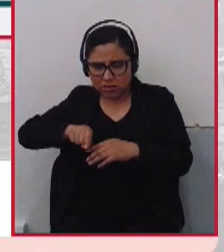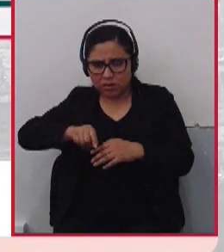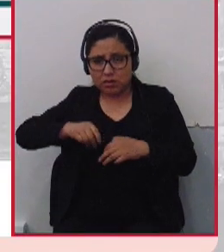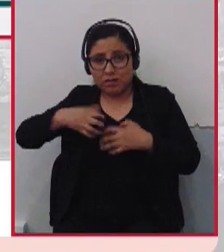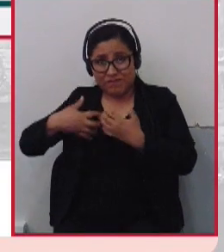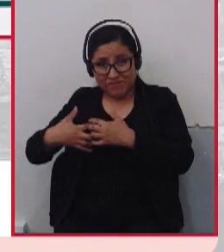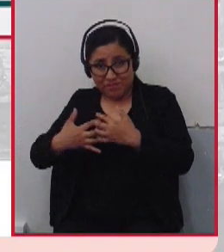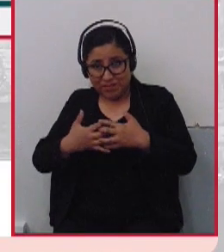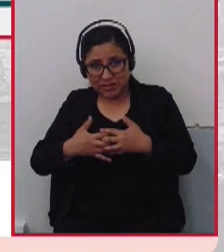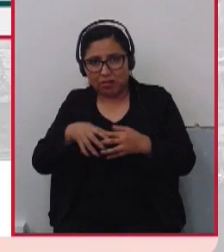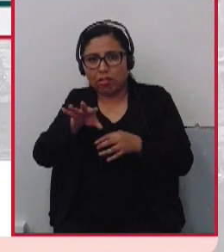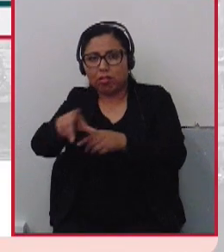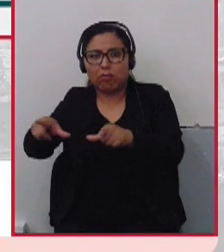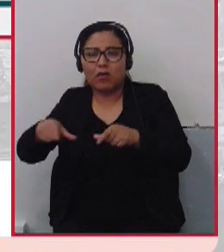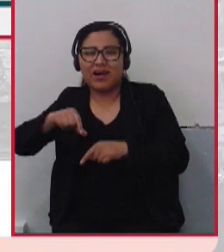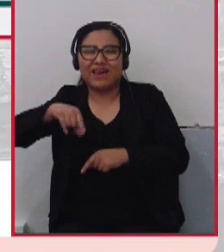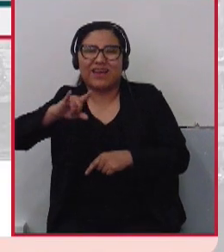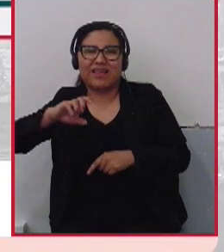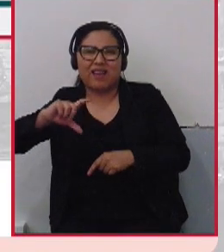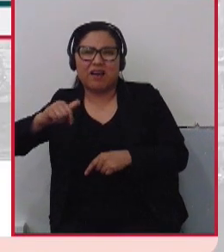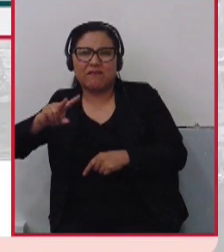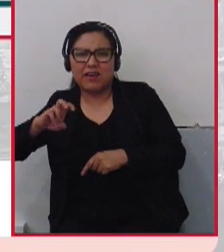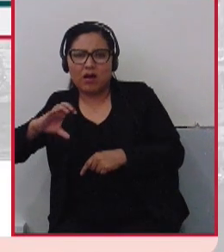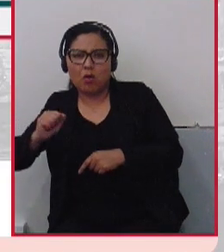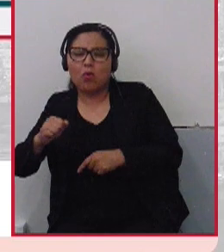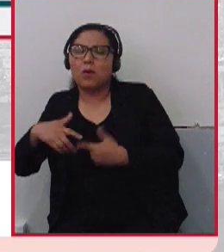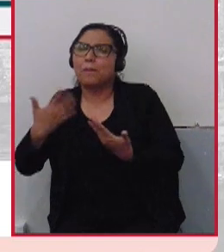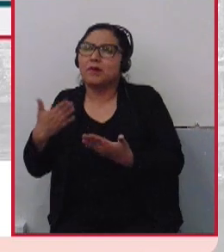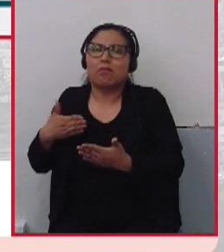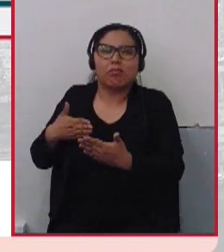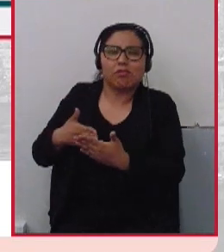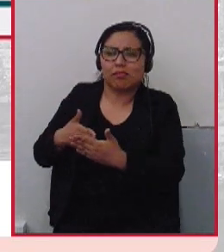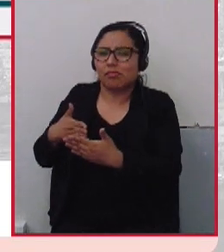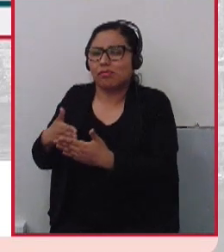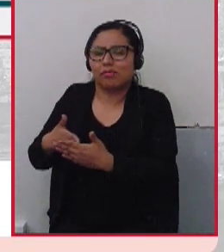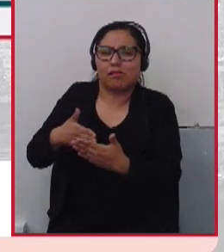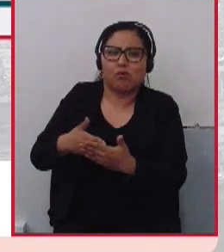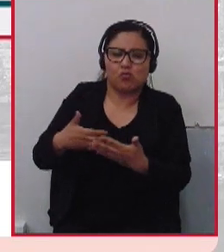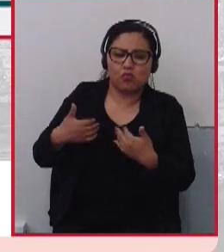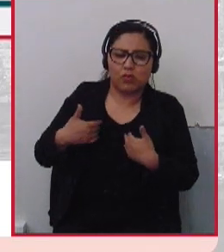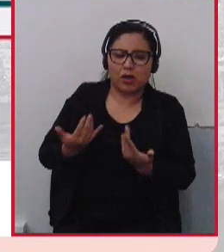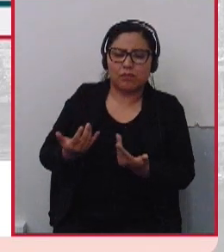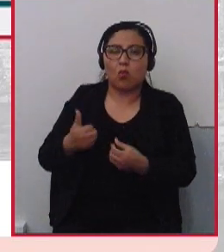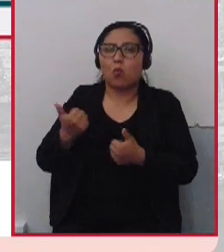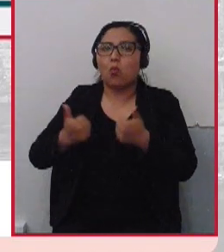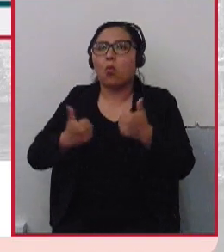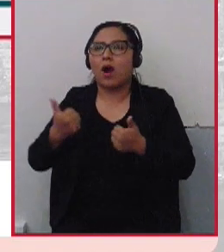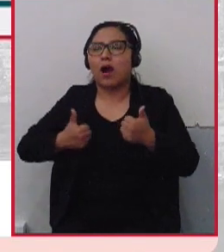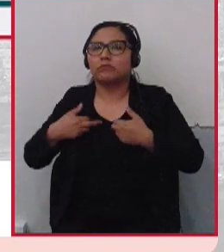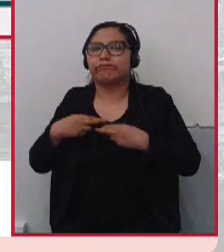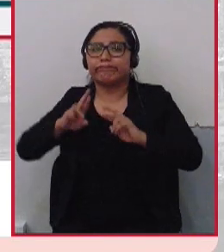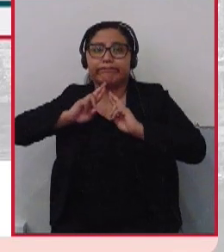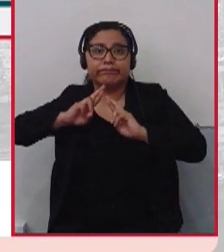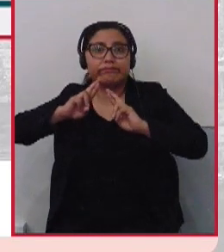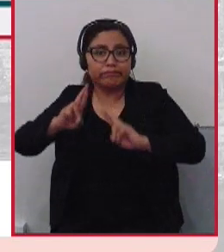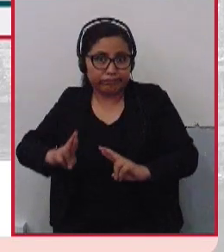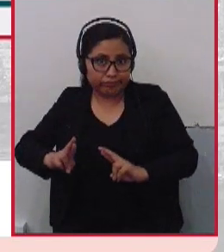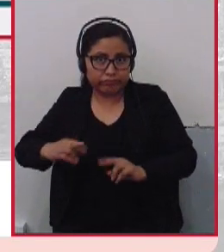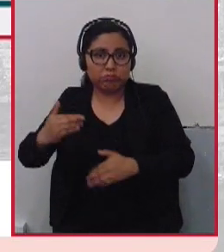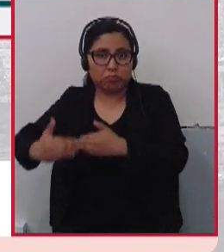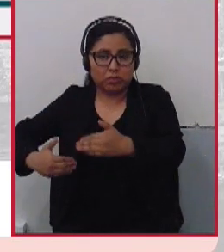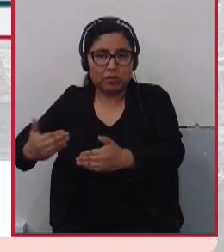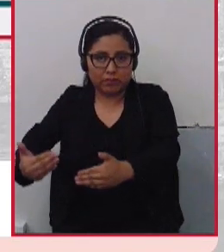división Quellaveco, qué desafíos tuvimos en la puesta en marcha, cuáles fueron nuestros resultados de la puesta en